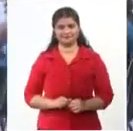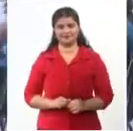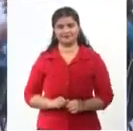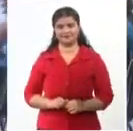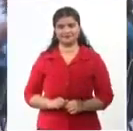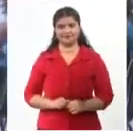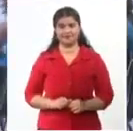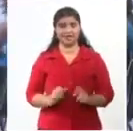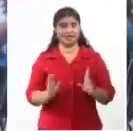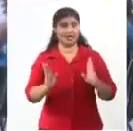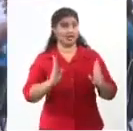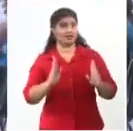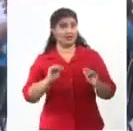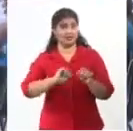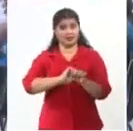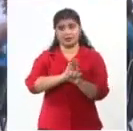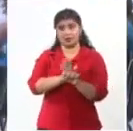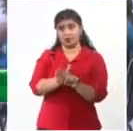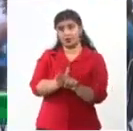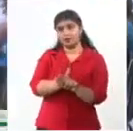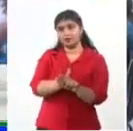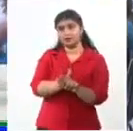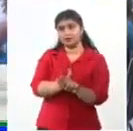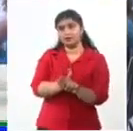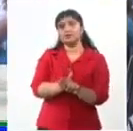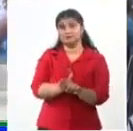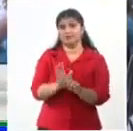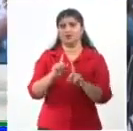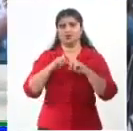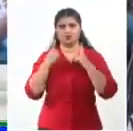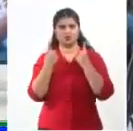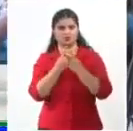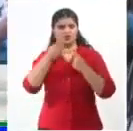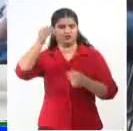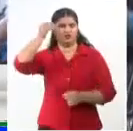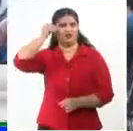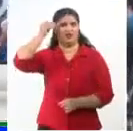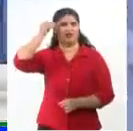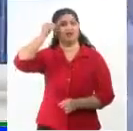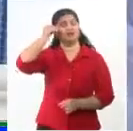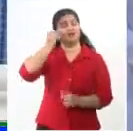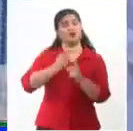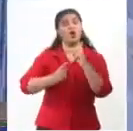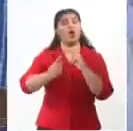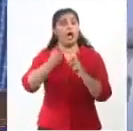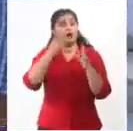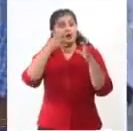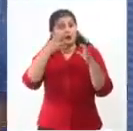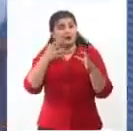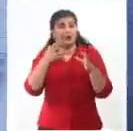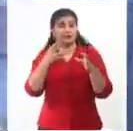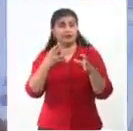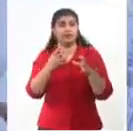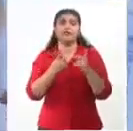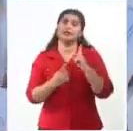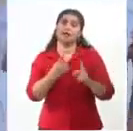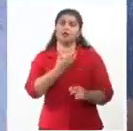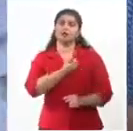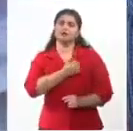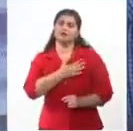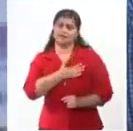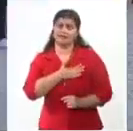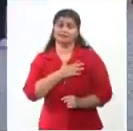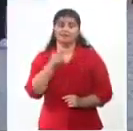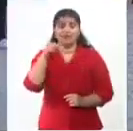la pandemia ha sido una etapa que ha sido un reto gigante para todos los trabajadores de salud. Y ahora el reto es